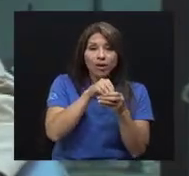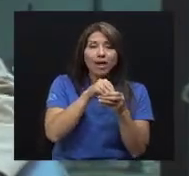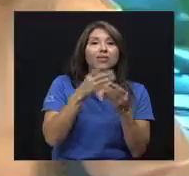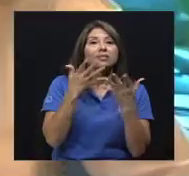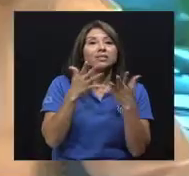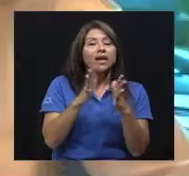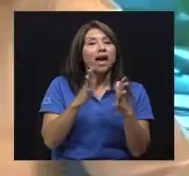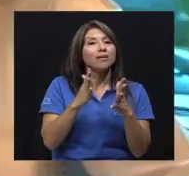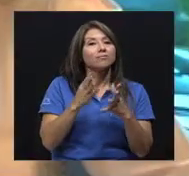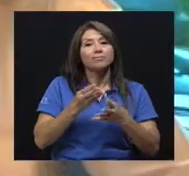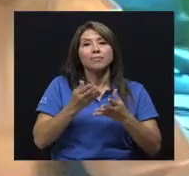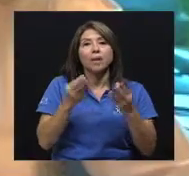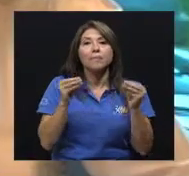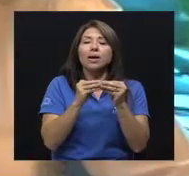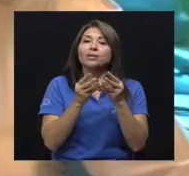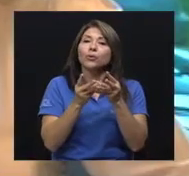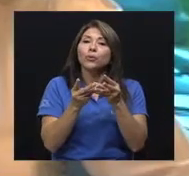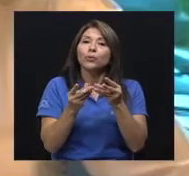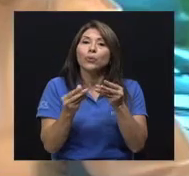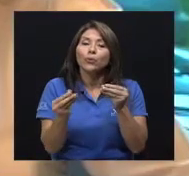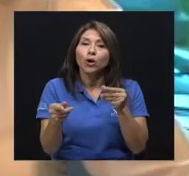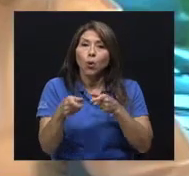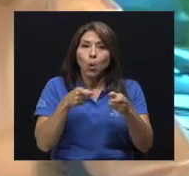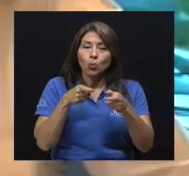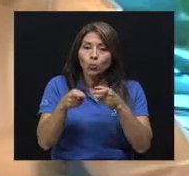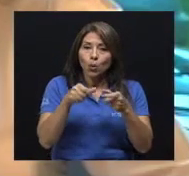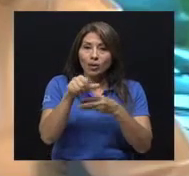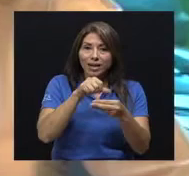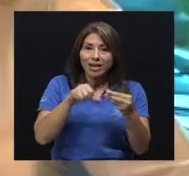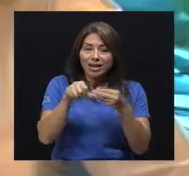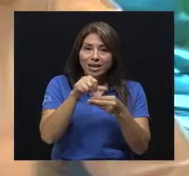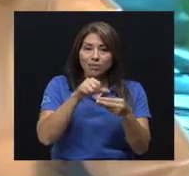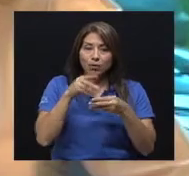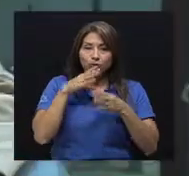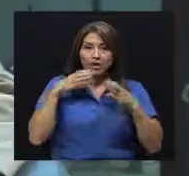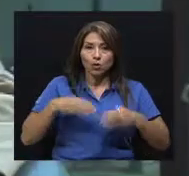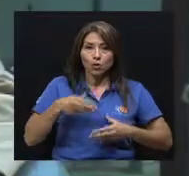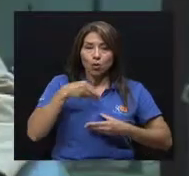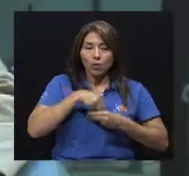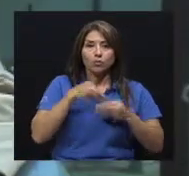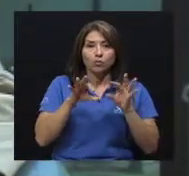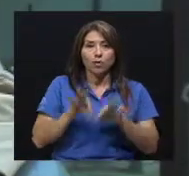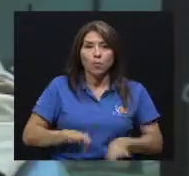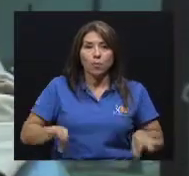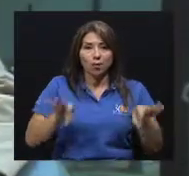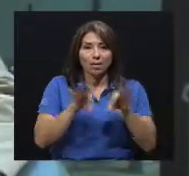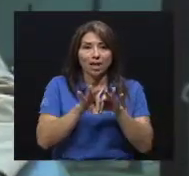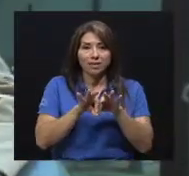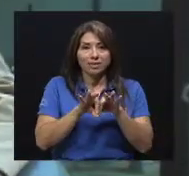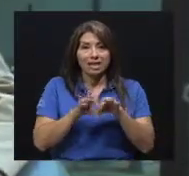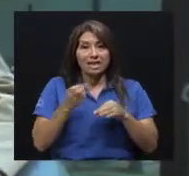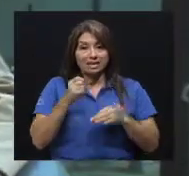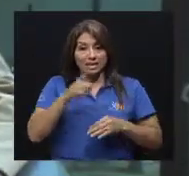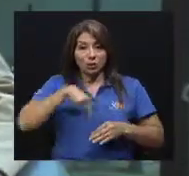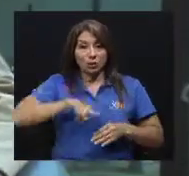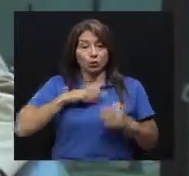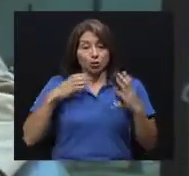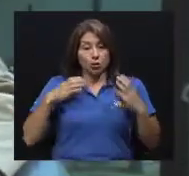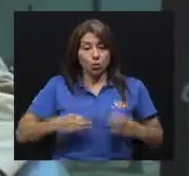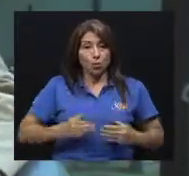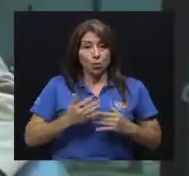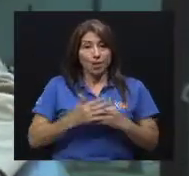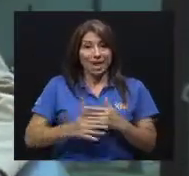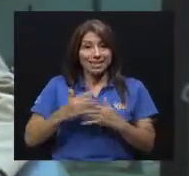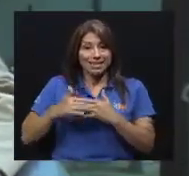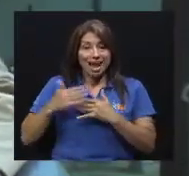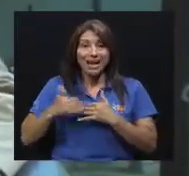obstruida. Entonces, el control del colesterol, los demás lípidos, es muy importante. Cuando uno tiene azúcar en la sangre, el